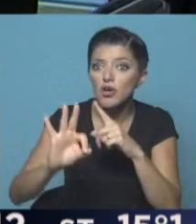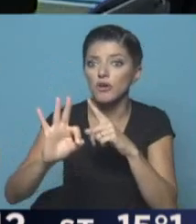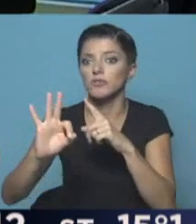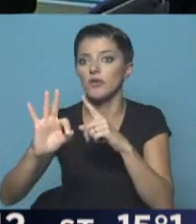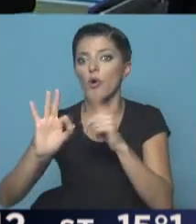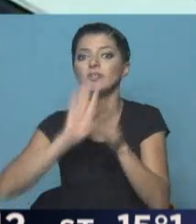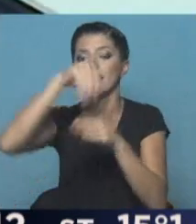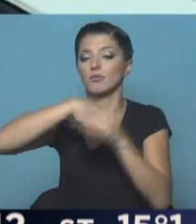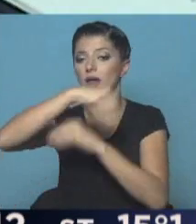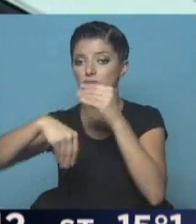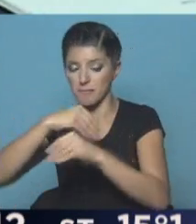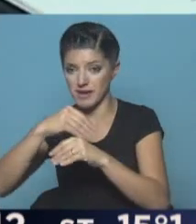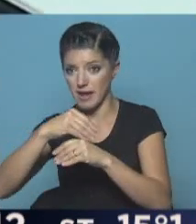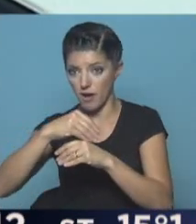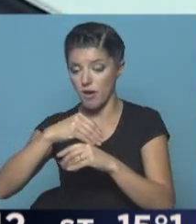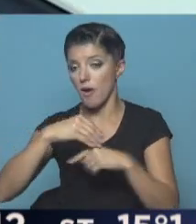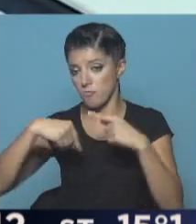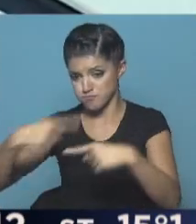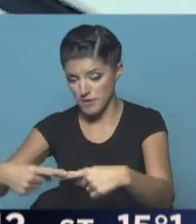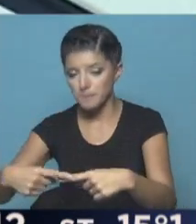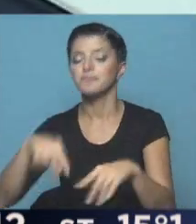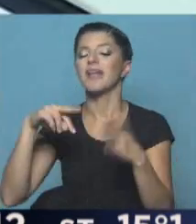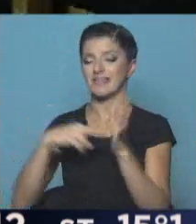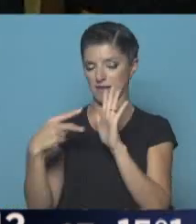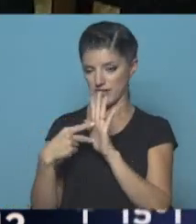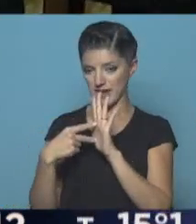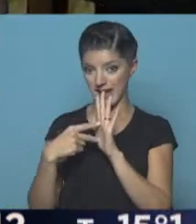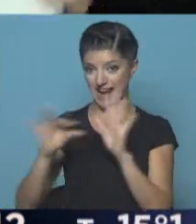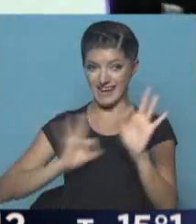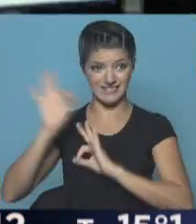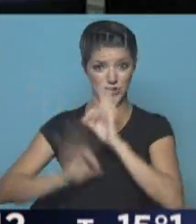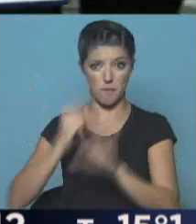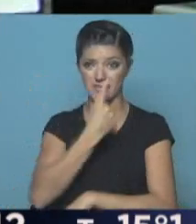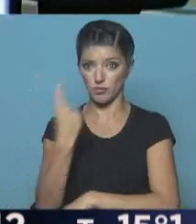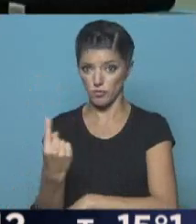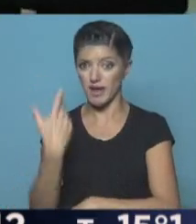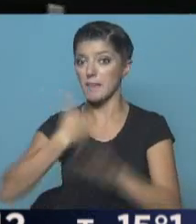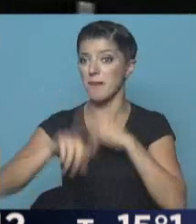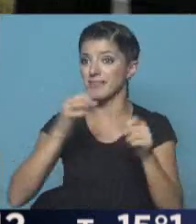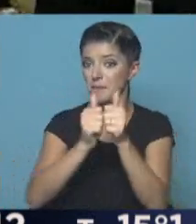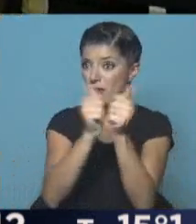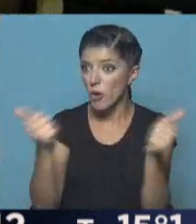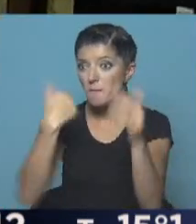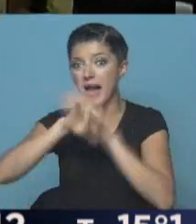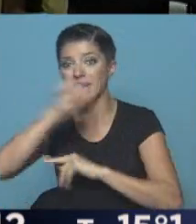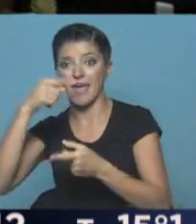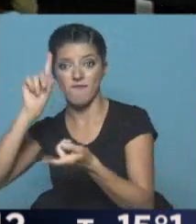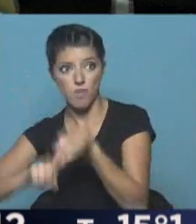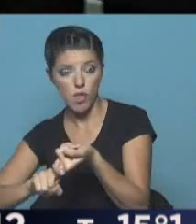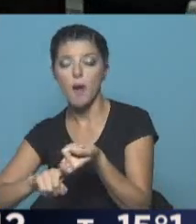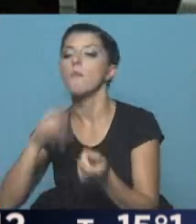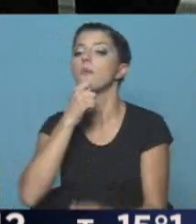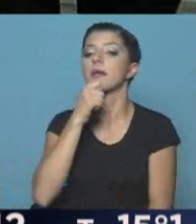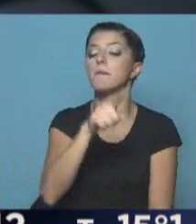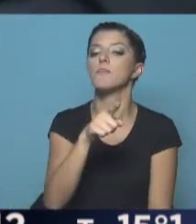una familia extendida. Es decir, en el siglo XXI, en el cual hay más divorcios que bodas, de repente no puede entrar el